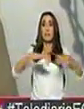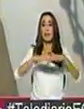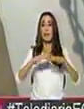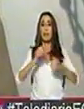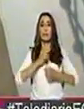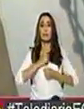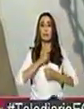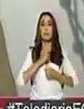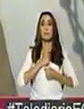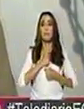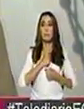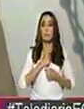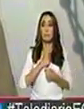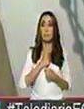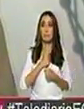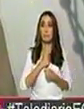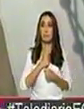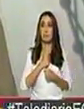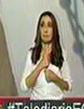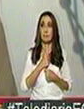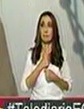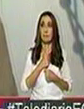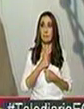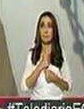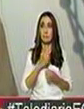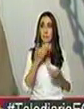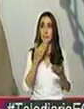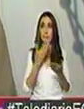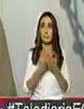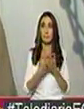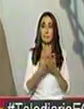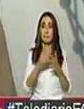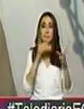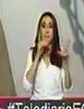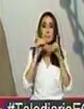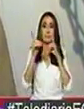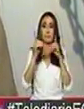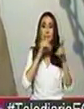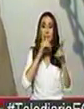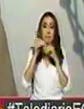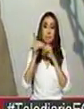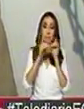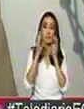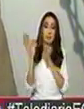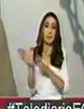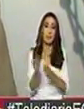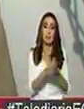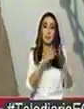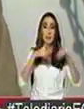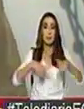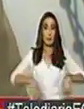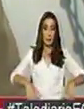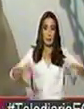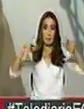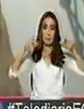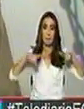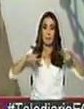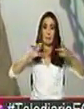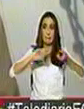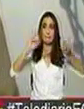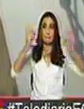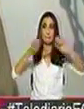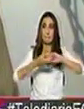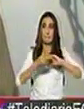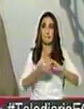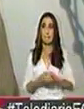y gracias también agradecidos por el diálogo nacional que nuestro compañero presidente, licenciado Lenín Moreno, que transformó sobre el tema de